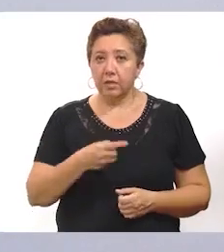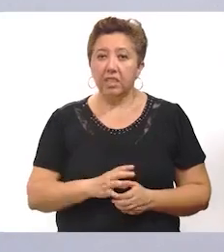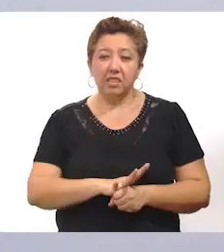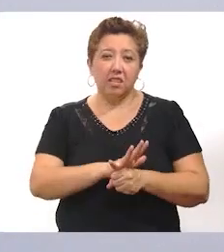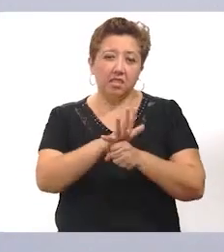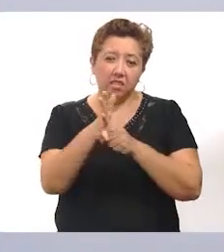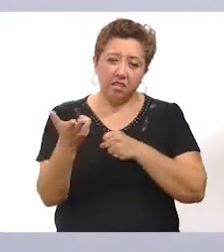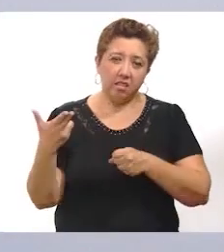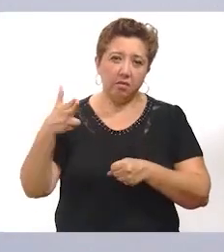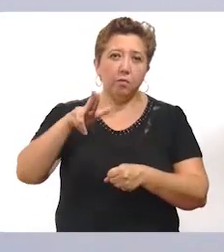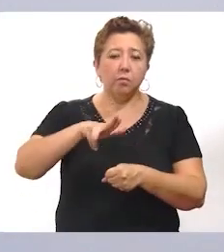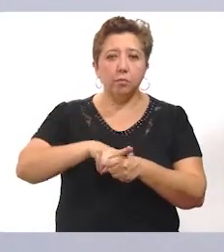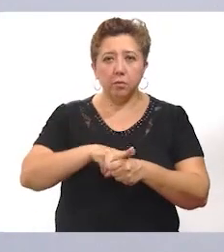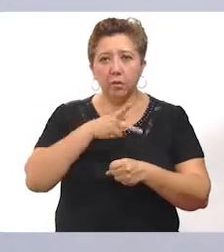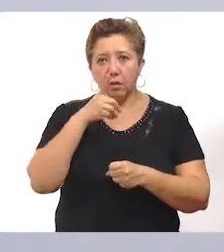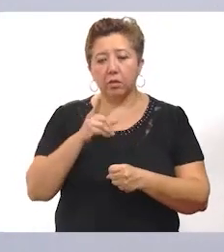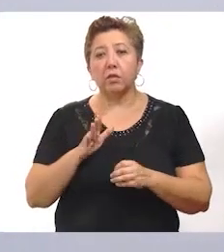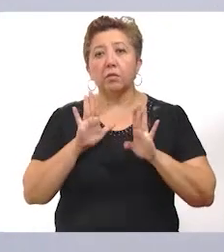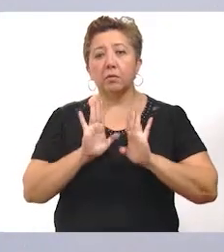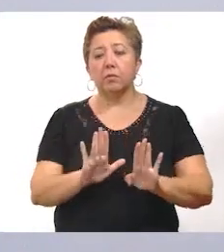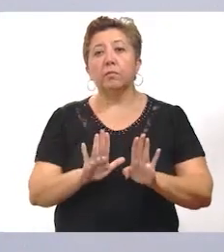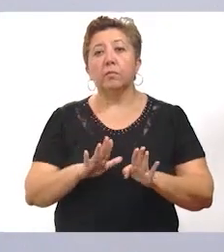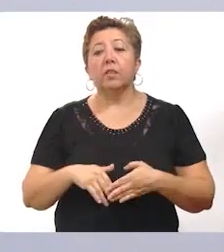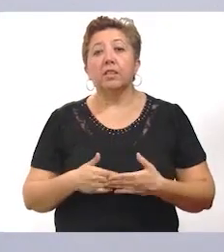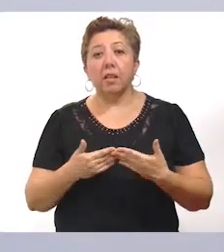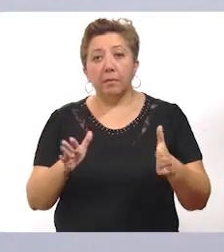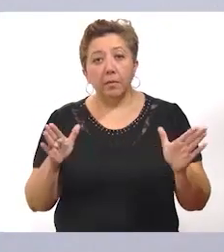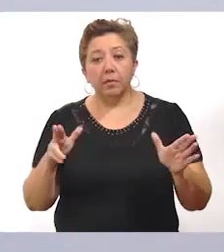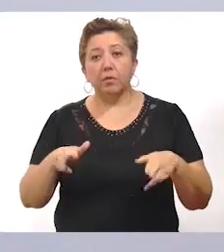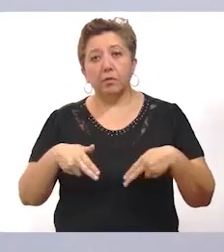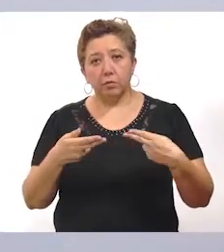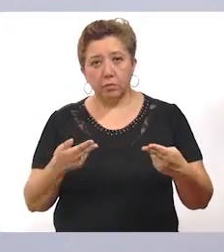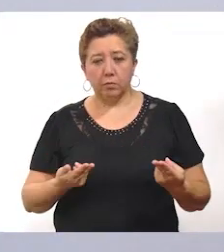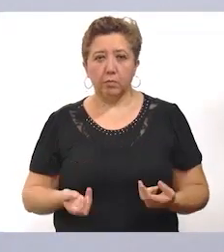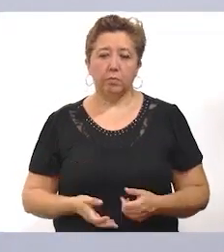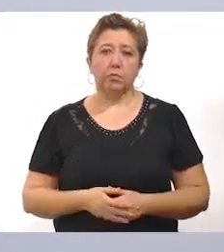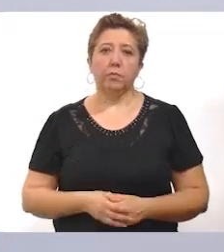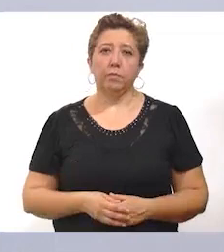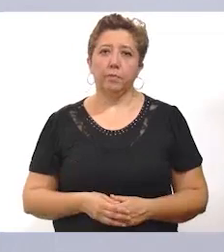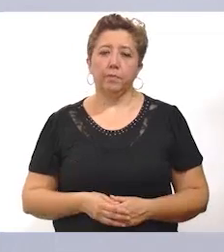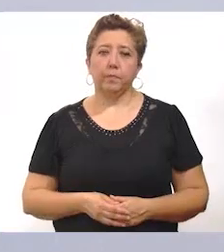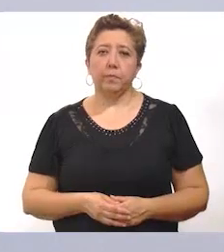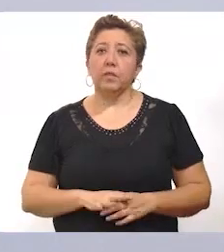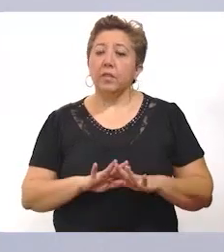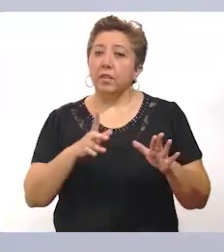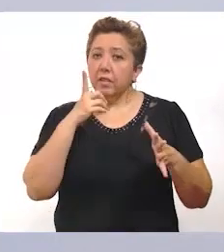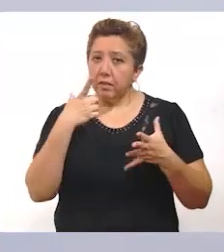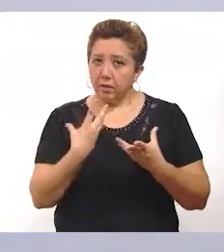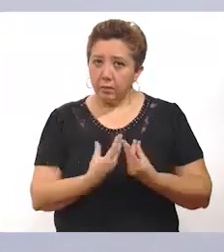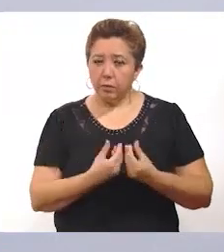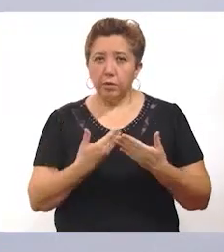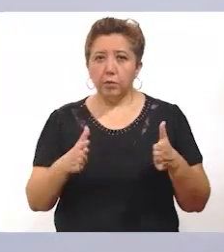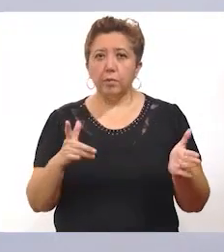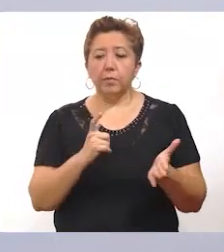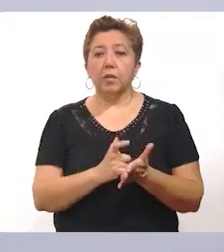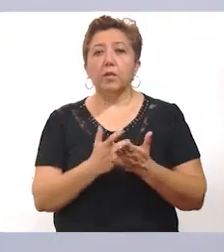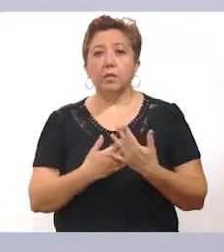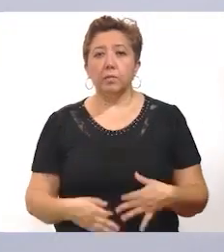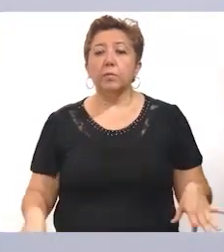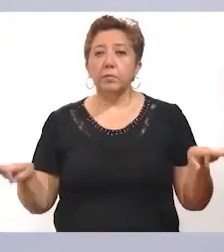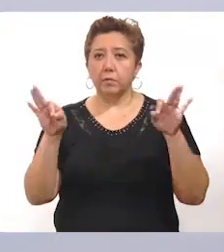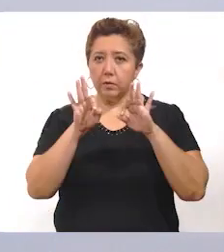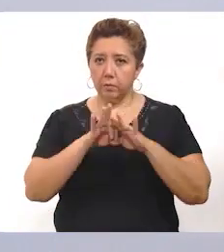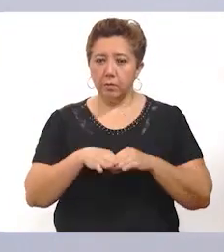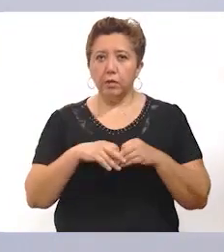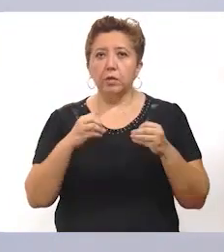comprometer nuestra capacidad hospitalaria e interrumpir el proceso de reactivación económica. Como hemos señalado, en la reapertura económica